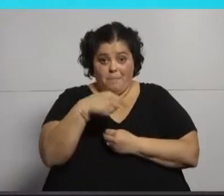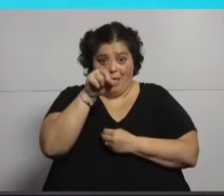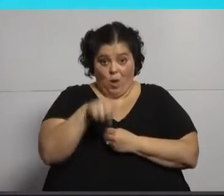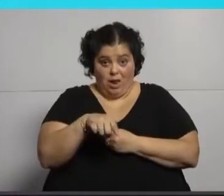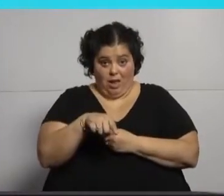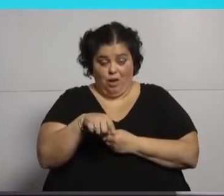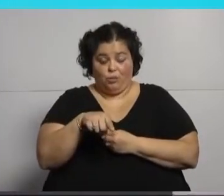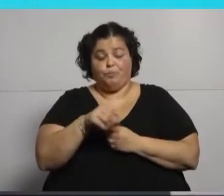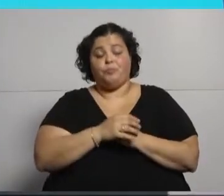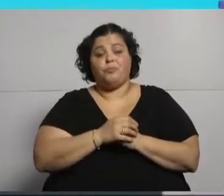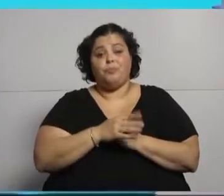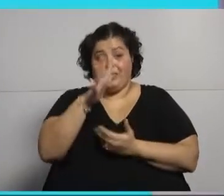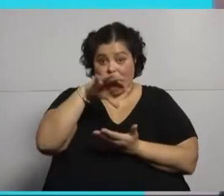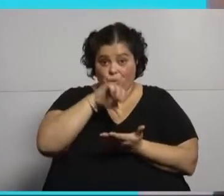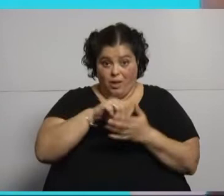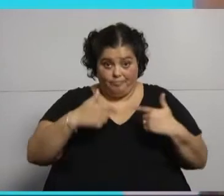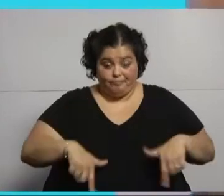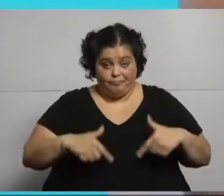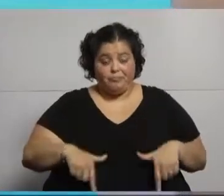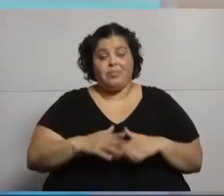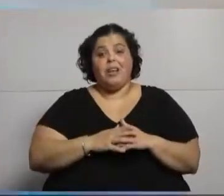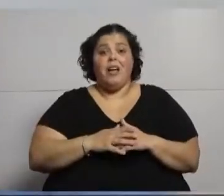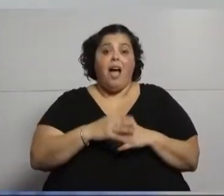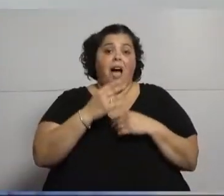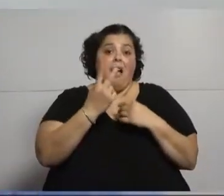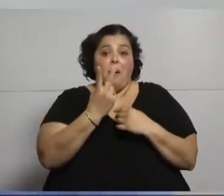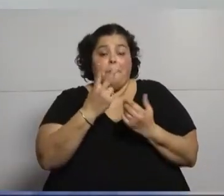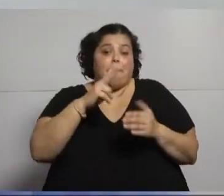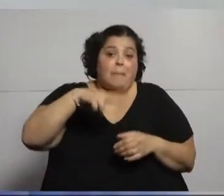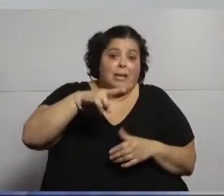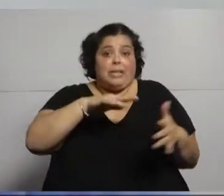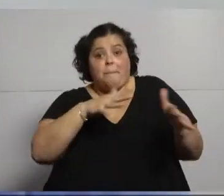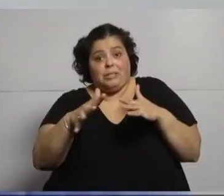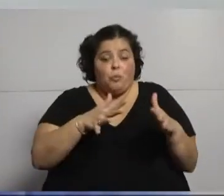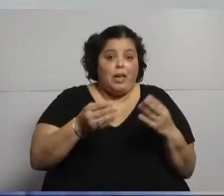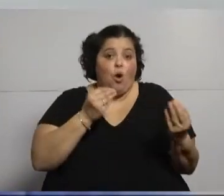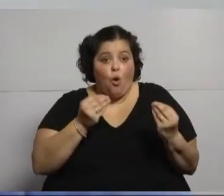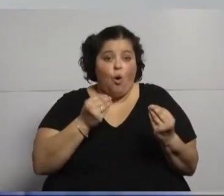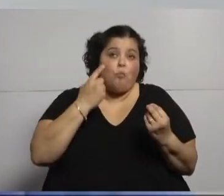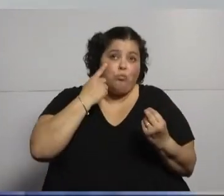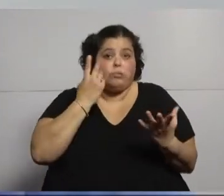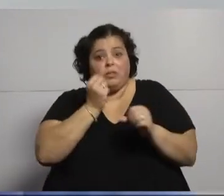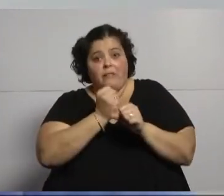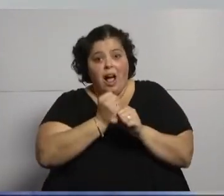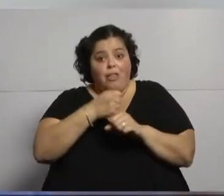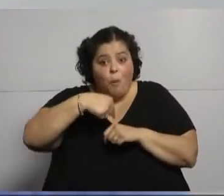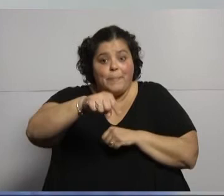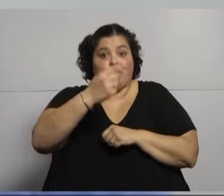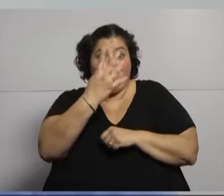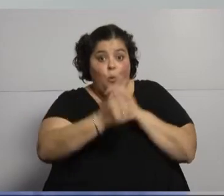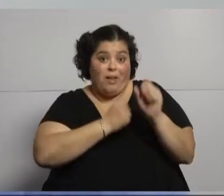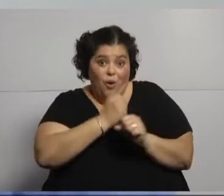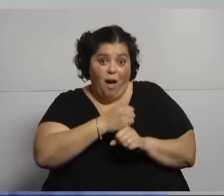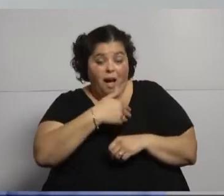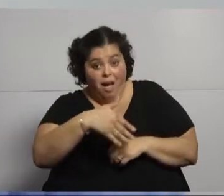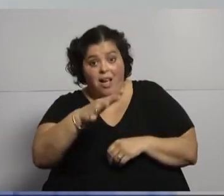Tuvimos un par de meses de estar planteando lo que veíamos que íbamos a estar haciendo por los próximos 4 años. Y como muchas veces se dice,